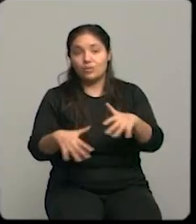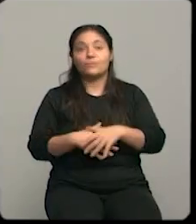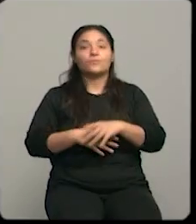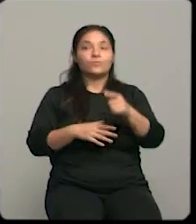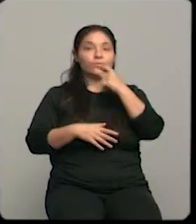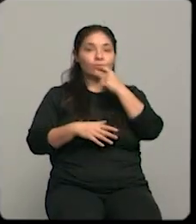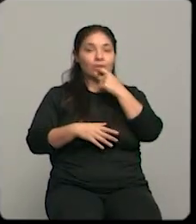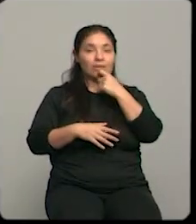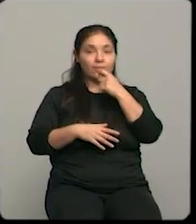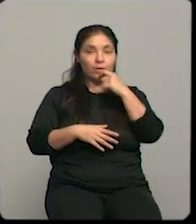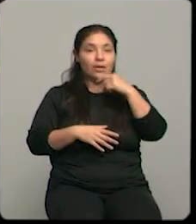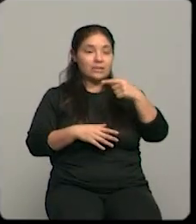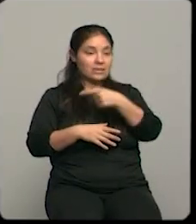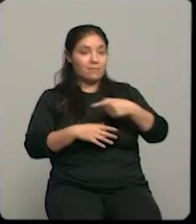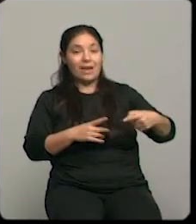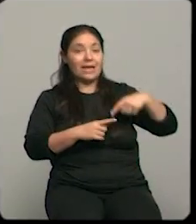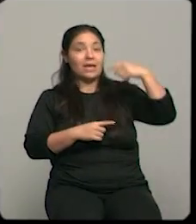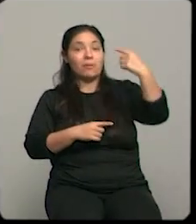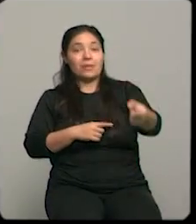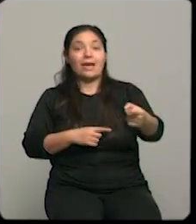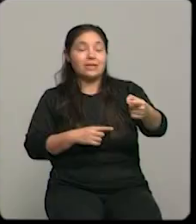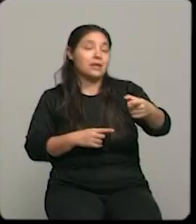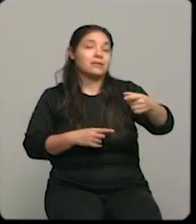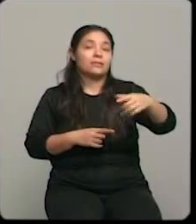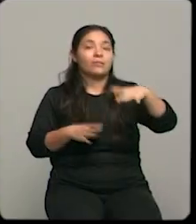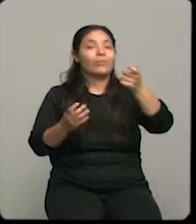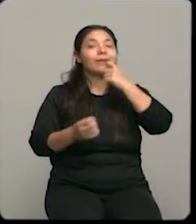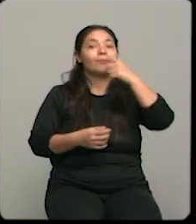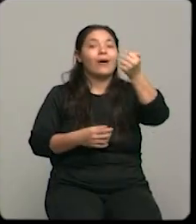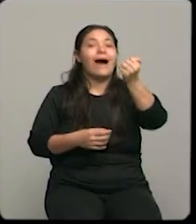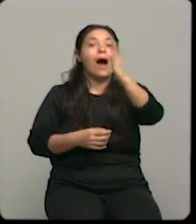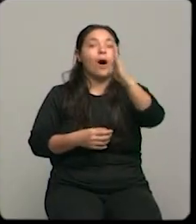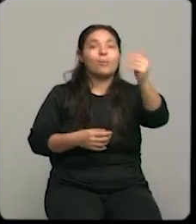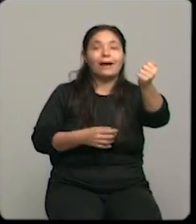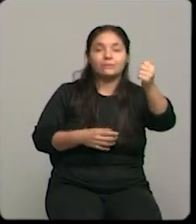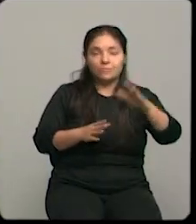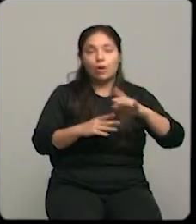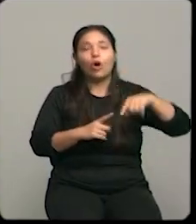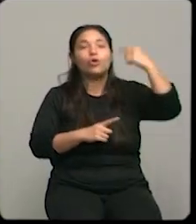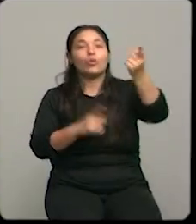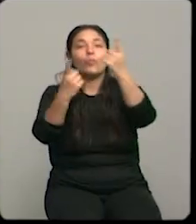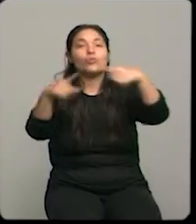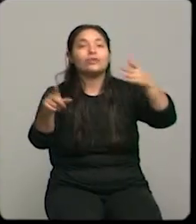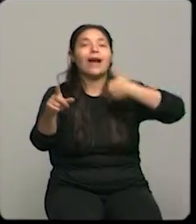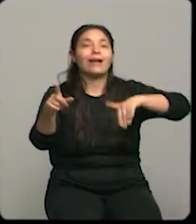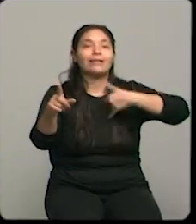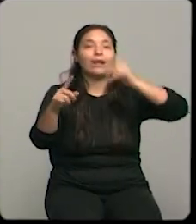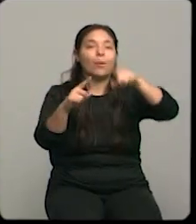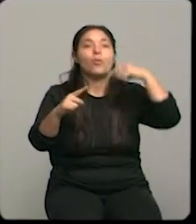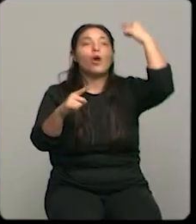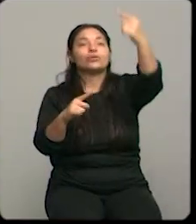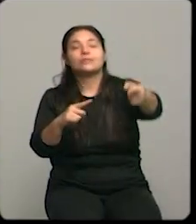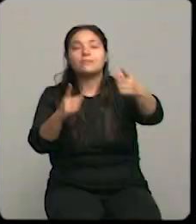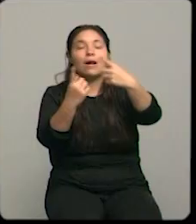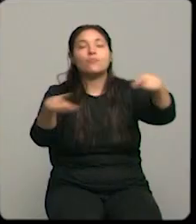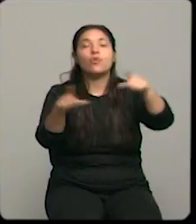un éxito fantástico. La semana que viene tenemos que tocar ABBA, por decirlo. Claro. La semana siguiente, música argentina. La subsiguiente vamos a